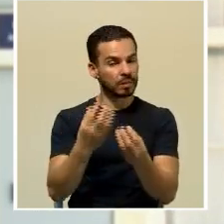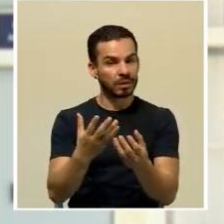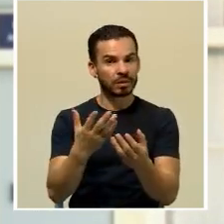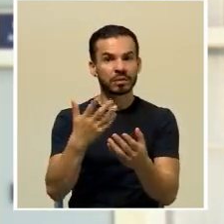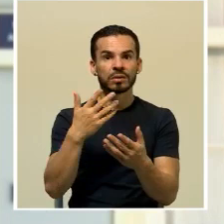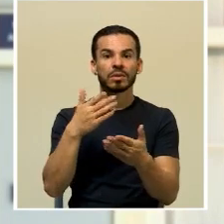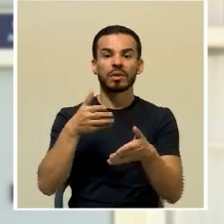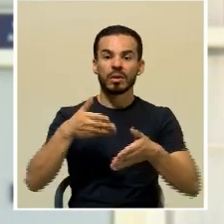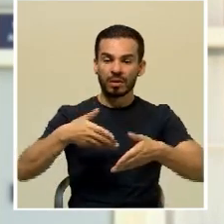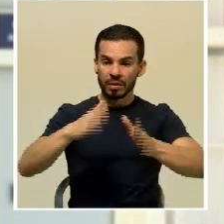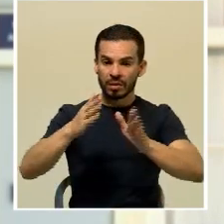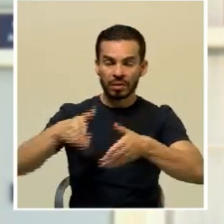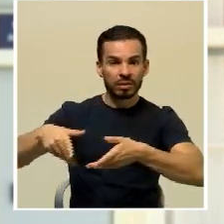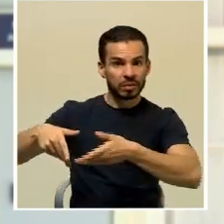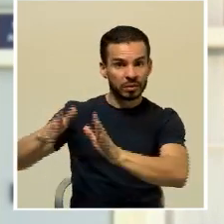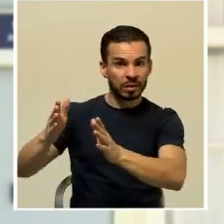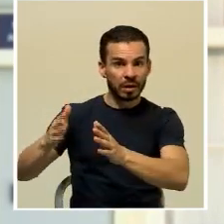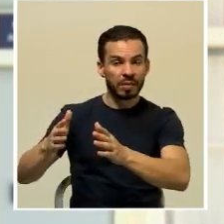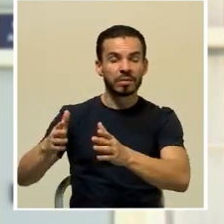demasía los caminos